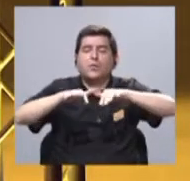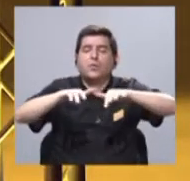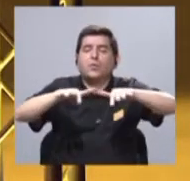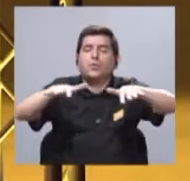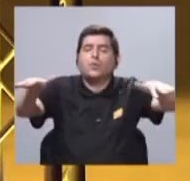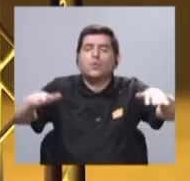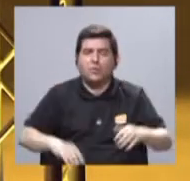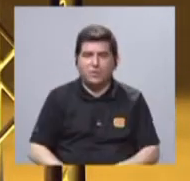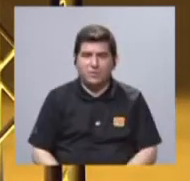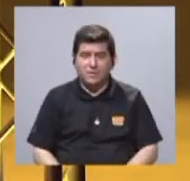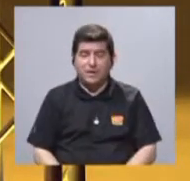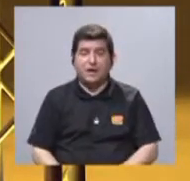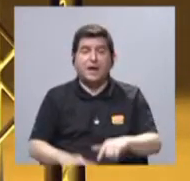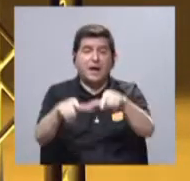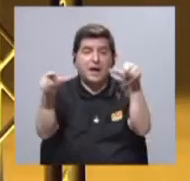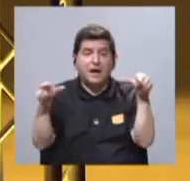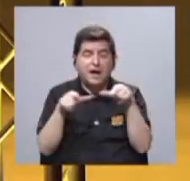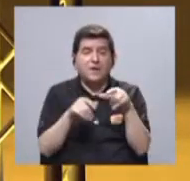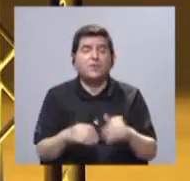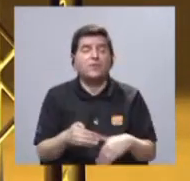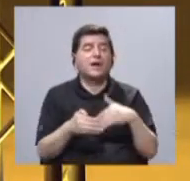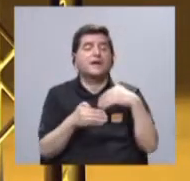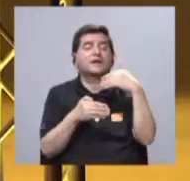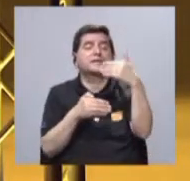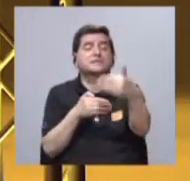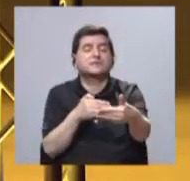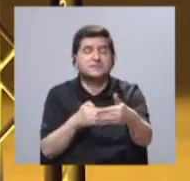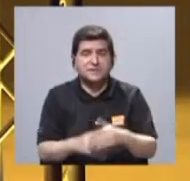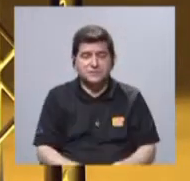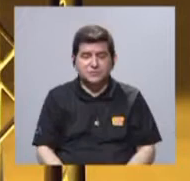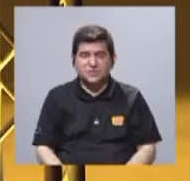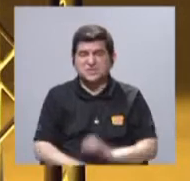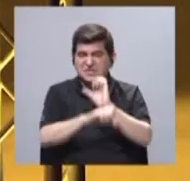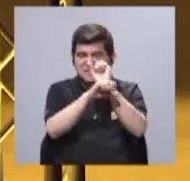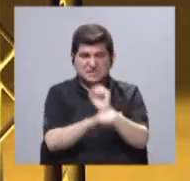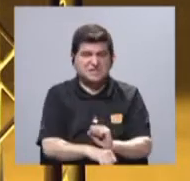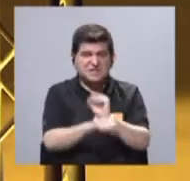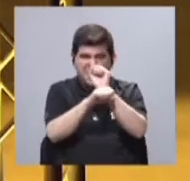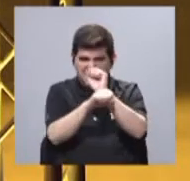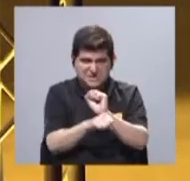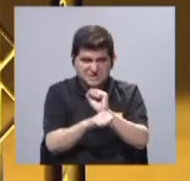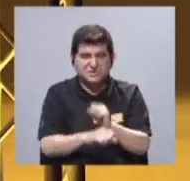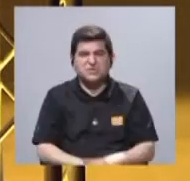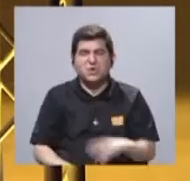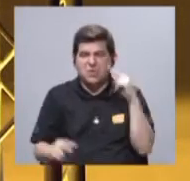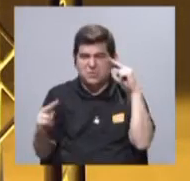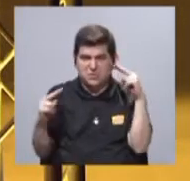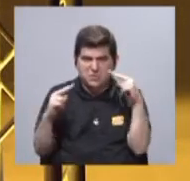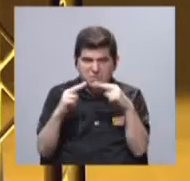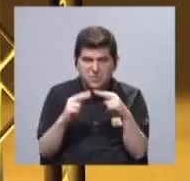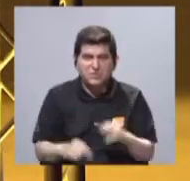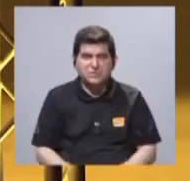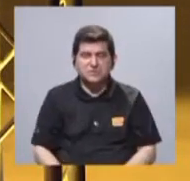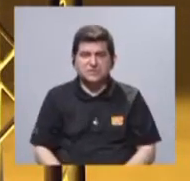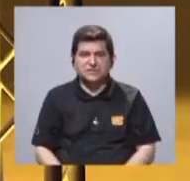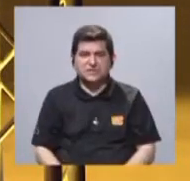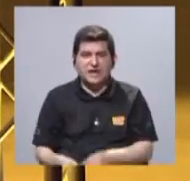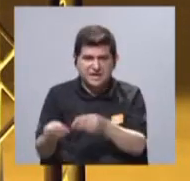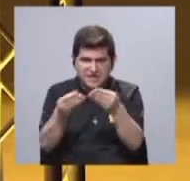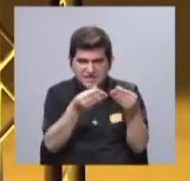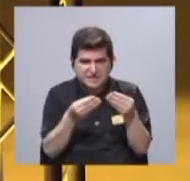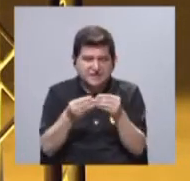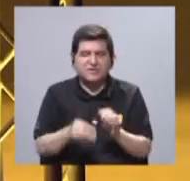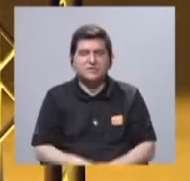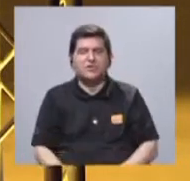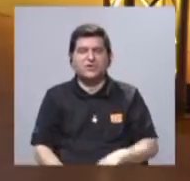extienda sus dominios a territorios que van más allá de lo que tradicionalmente se consideraba